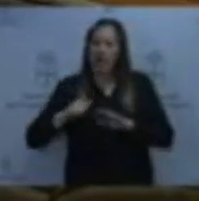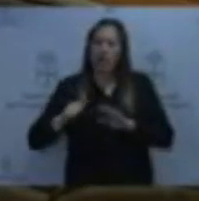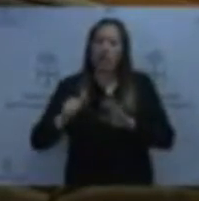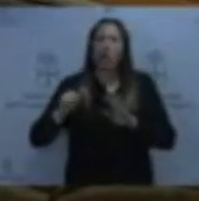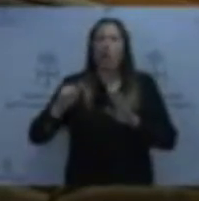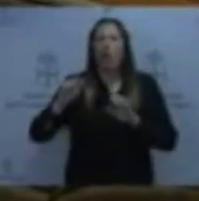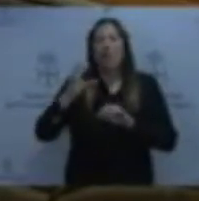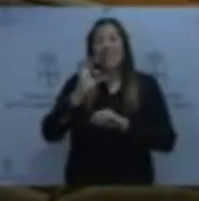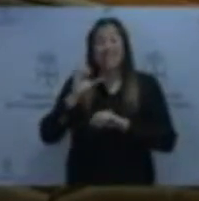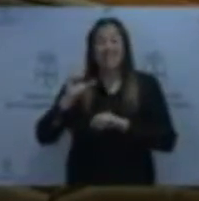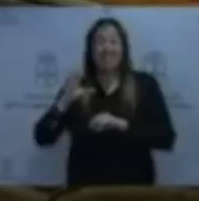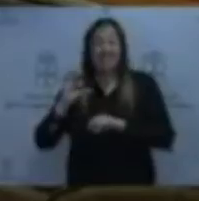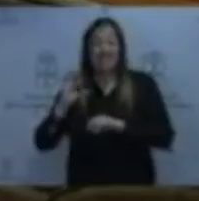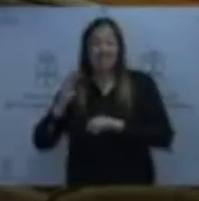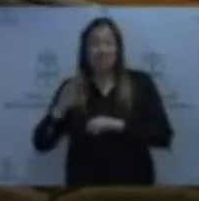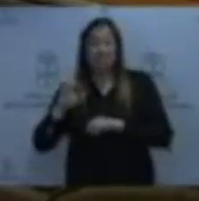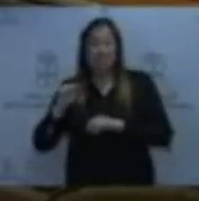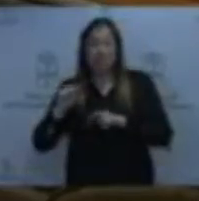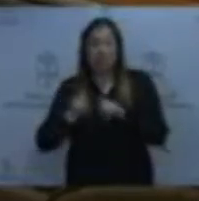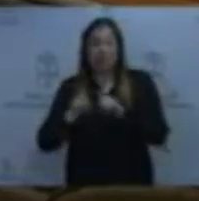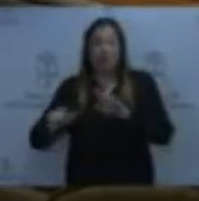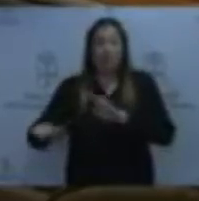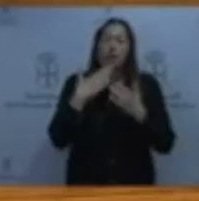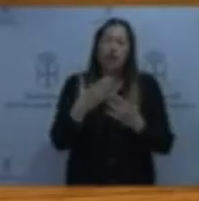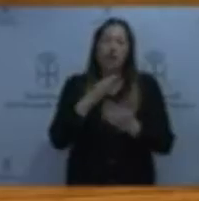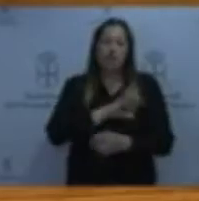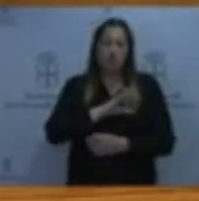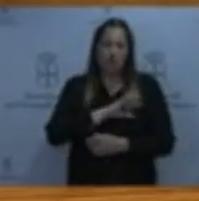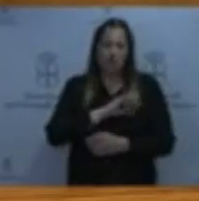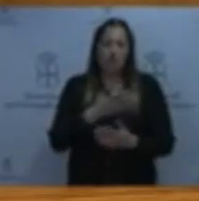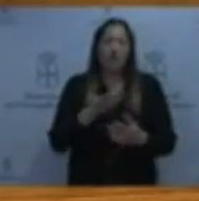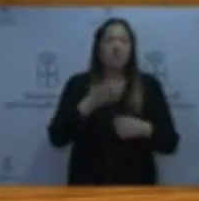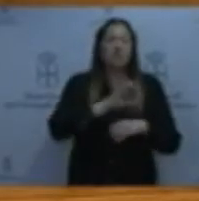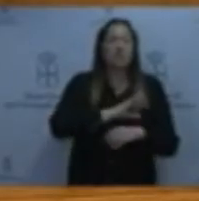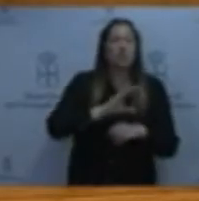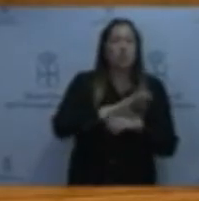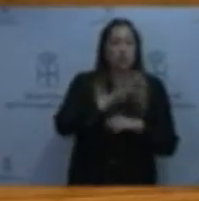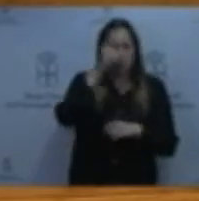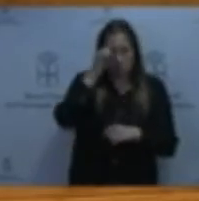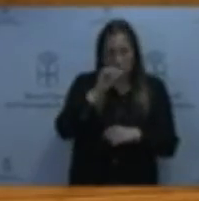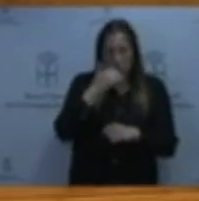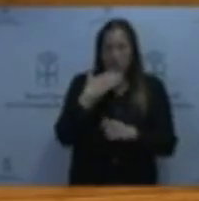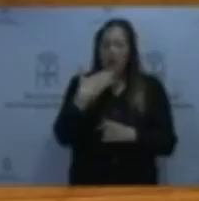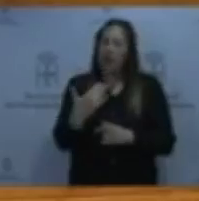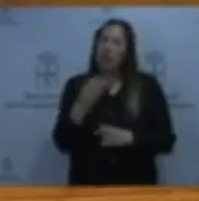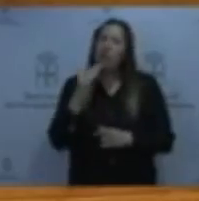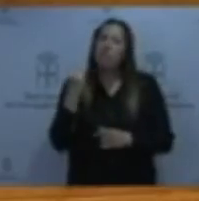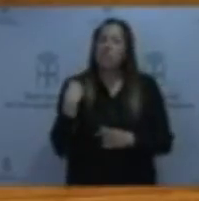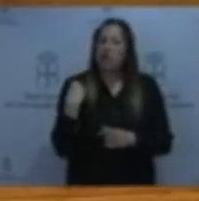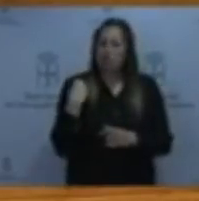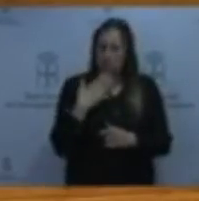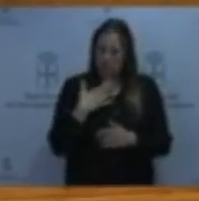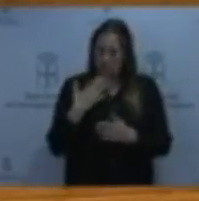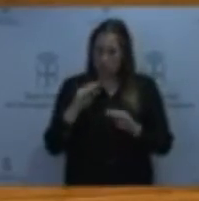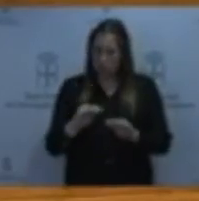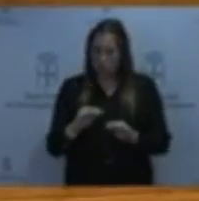les de interna y de intensiva? Gracias, señorías. Sí, muchas gracias por su pregunta, señor diputado. Ya